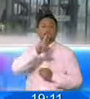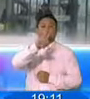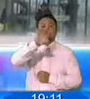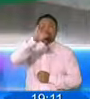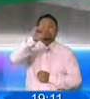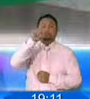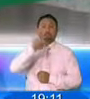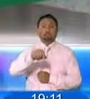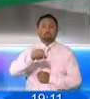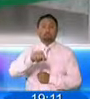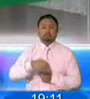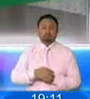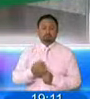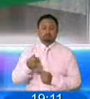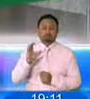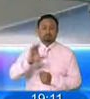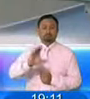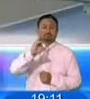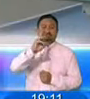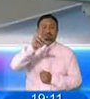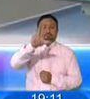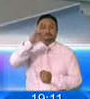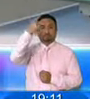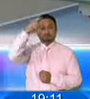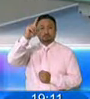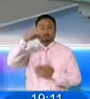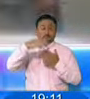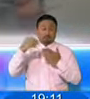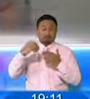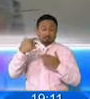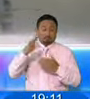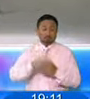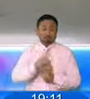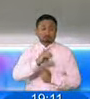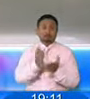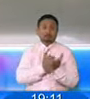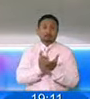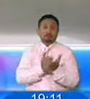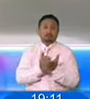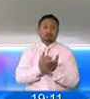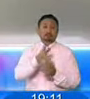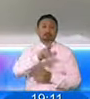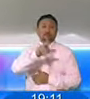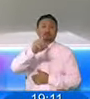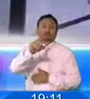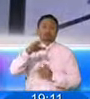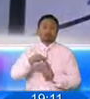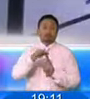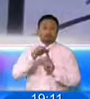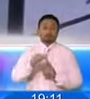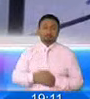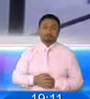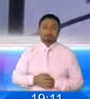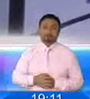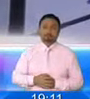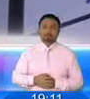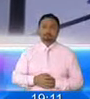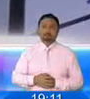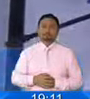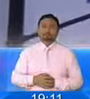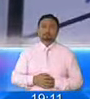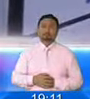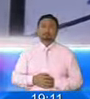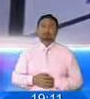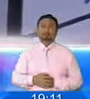metros cuadrados con una inversión que supera los 63 millones de dólares. Brindará servicios en 31 especialidades. Los principales tenemos